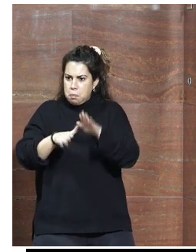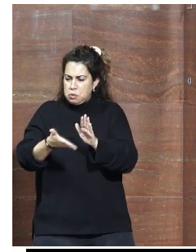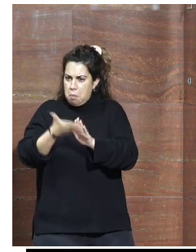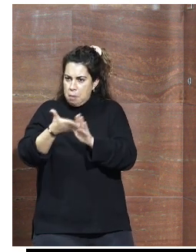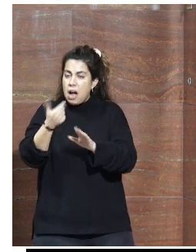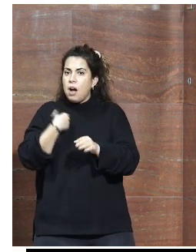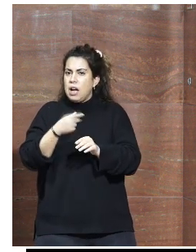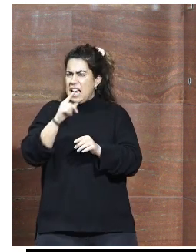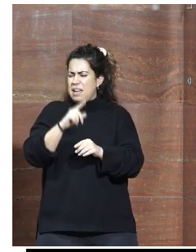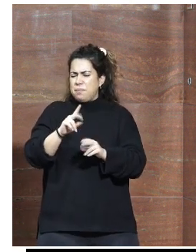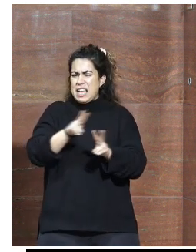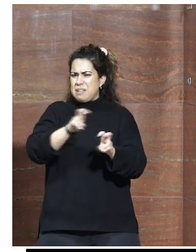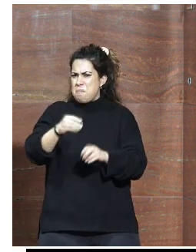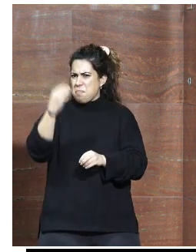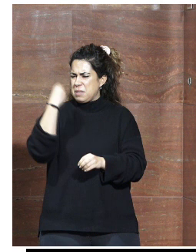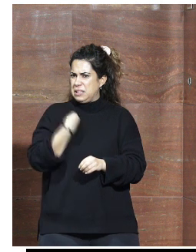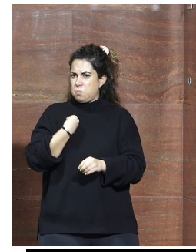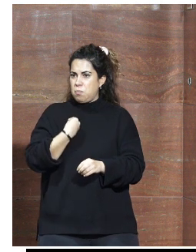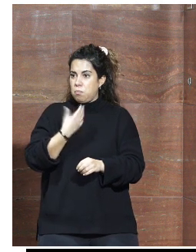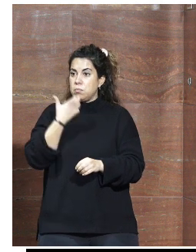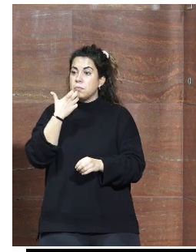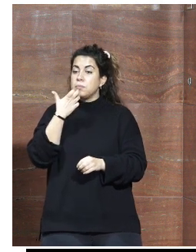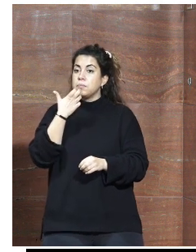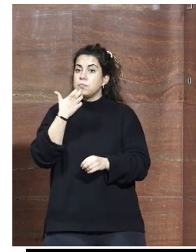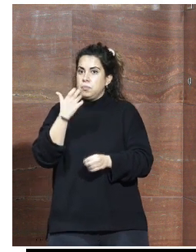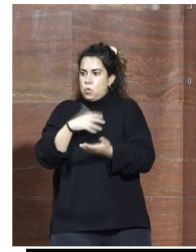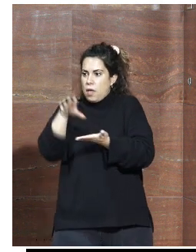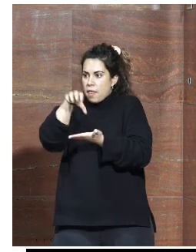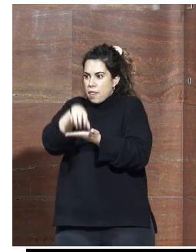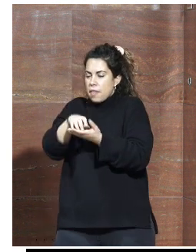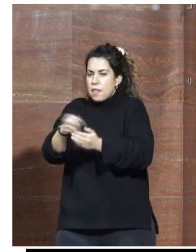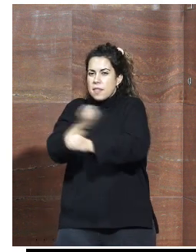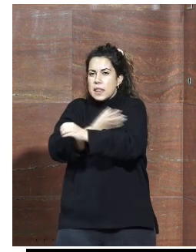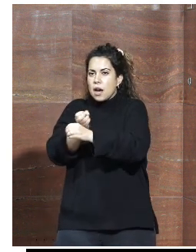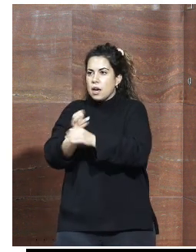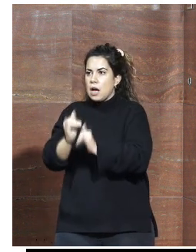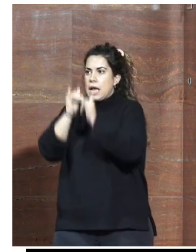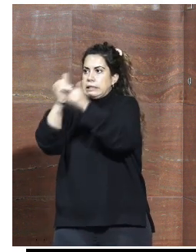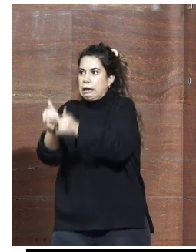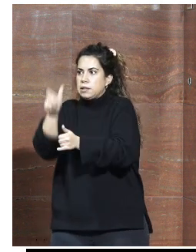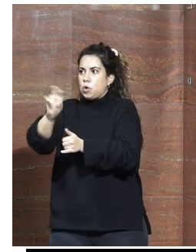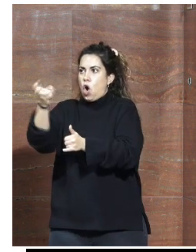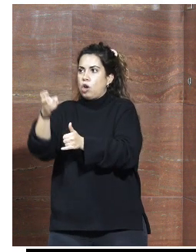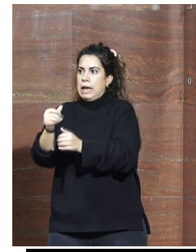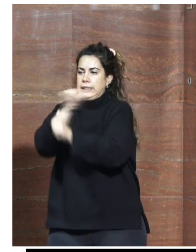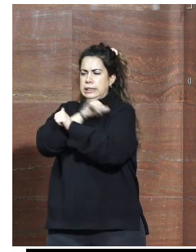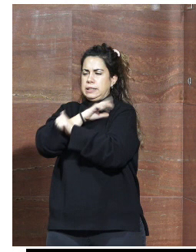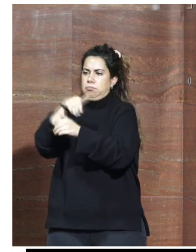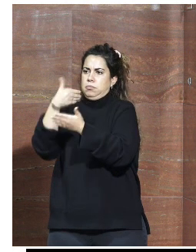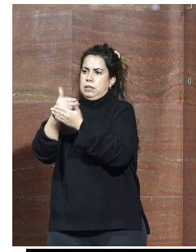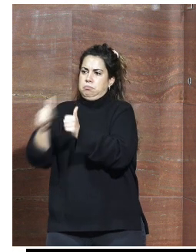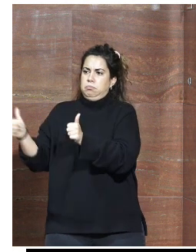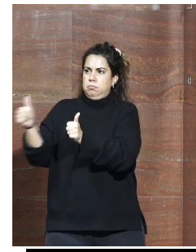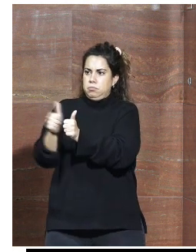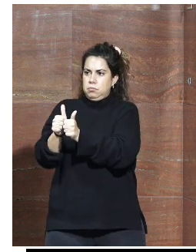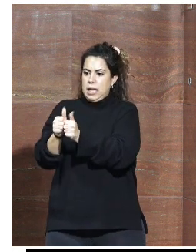cuando tú llegas a un cierto punto de la estación de tren, te están esperando, te hacen el acompañamiento hasta que estás